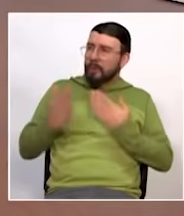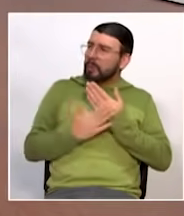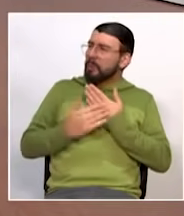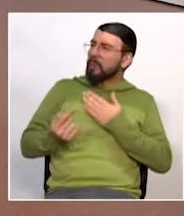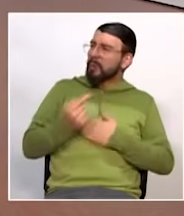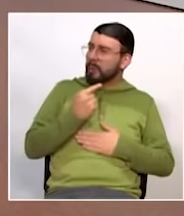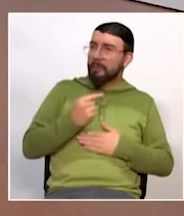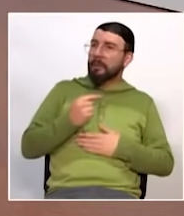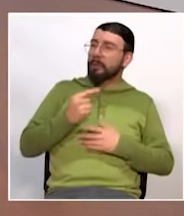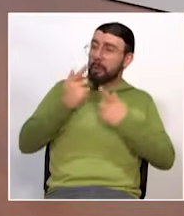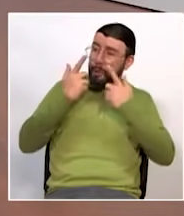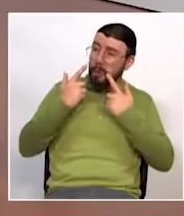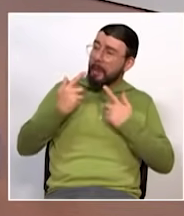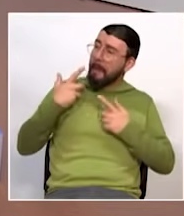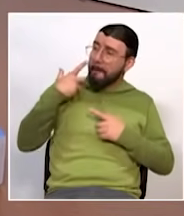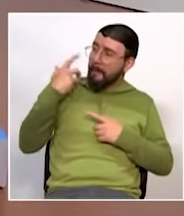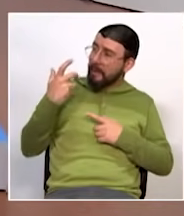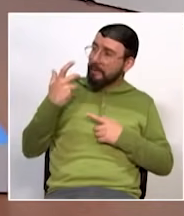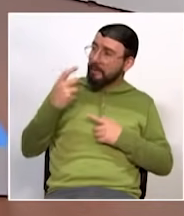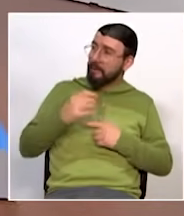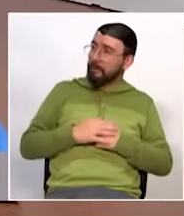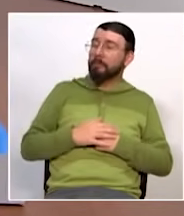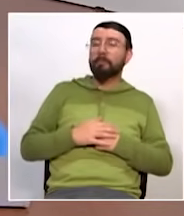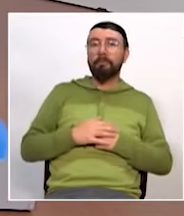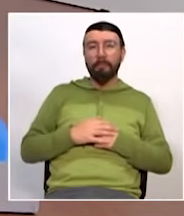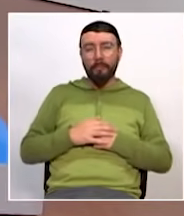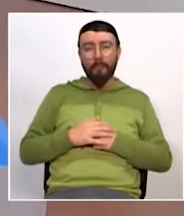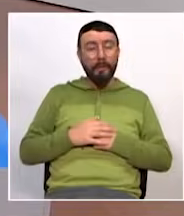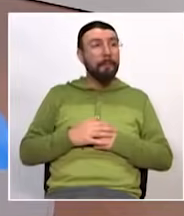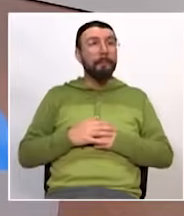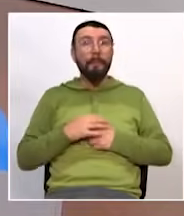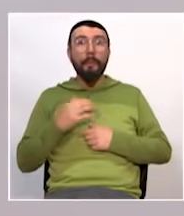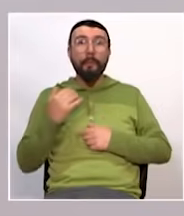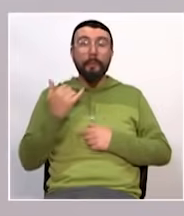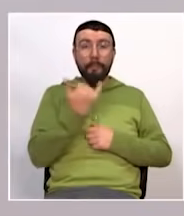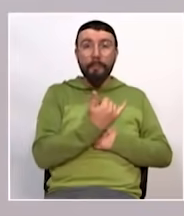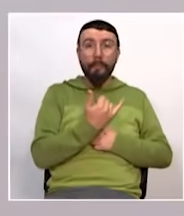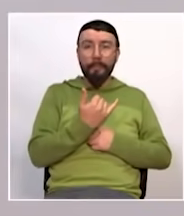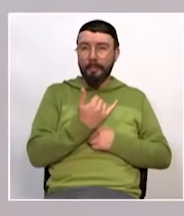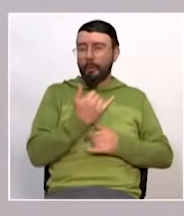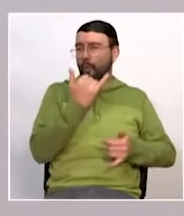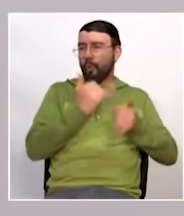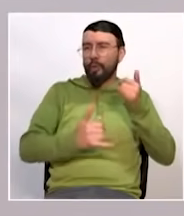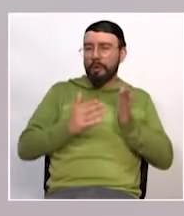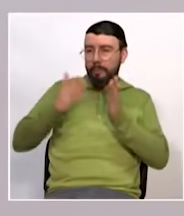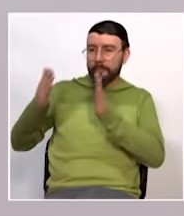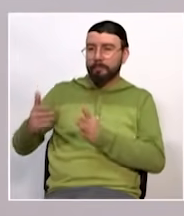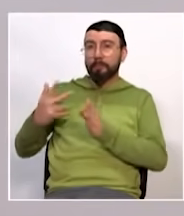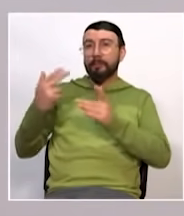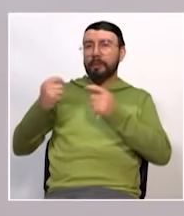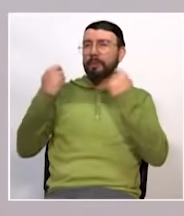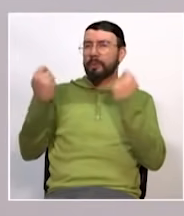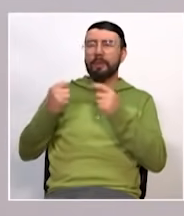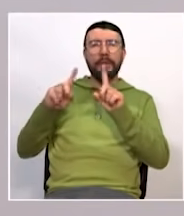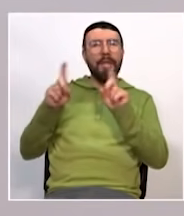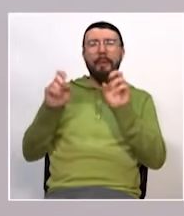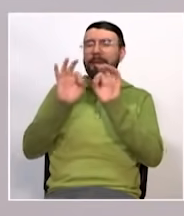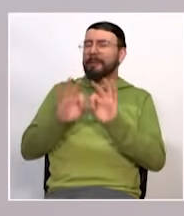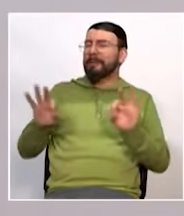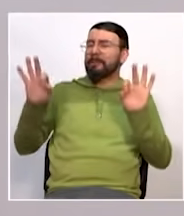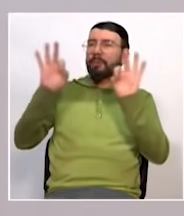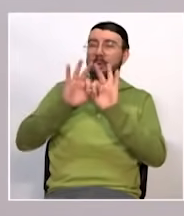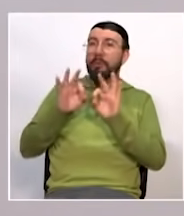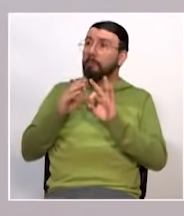más bueno vamos a este es el último corte de comerciales que hacemos aquí en conexión bital ahora un tema súper interesante además